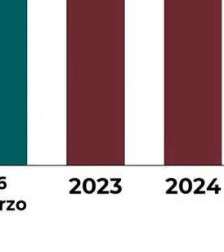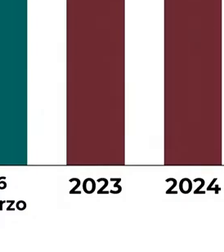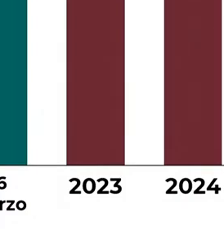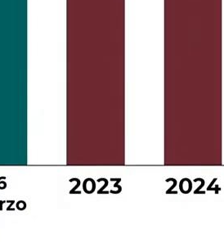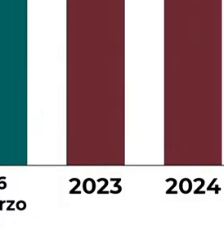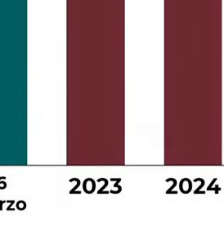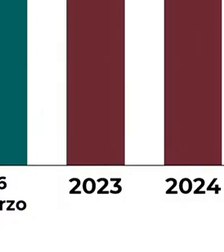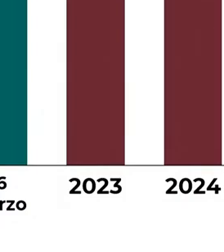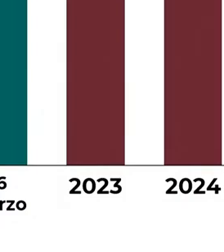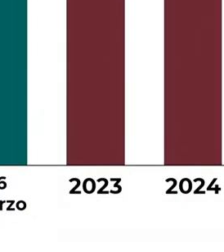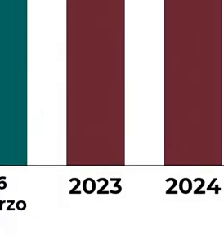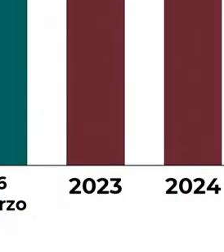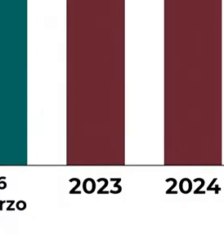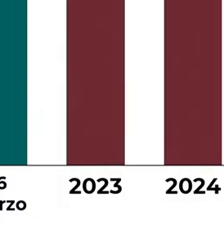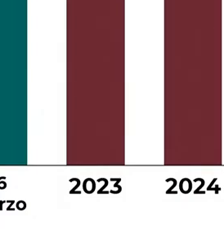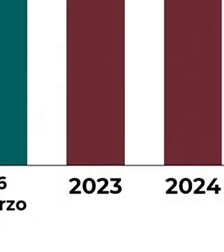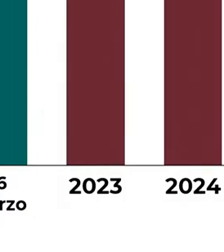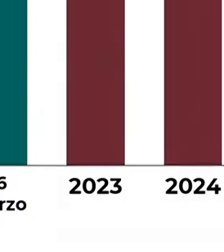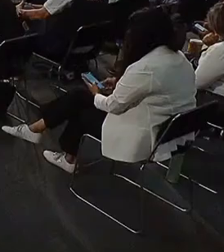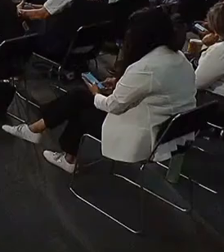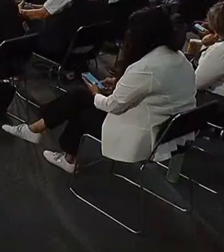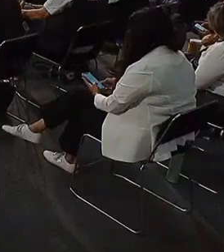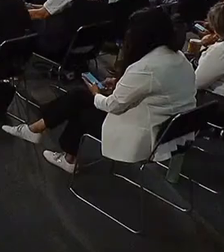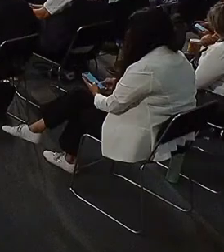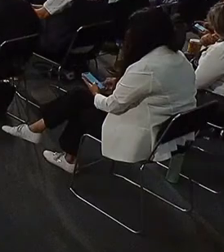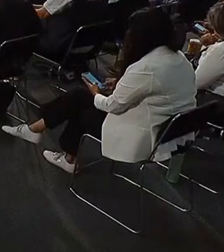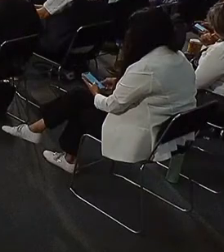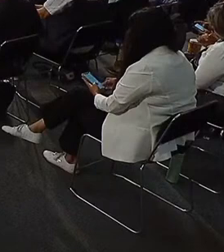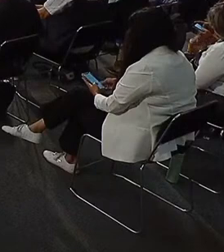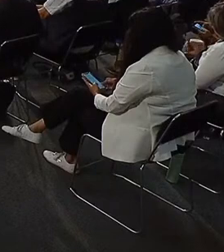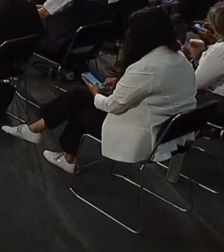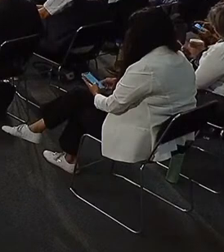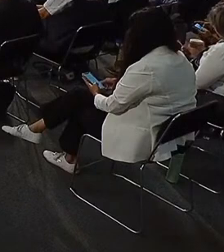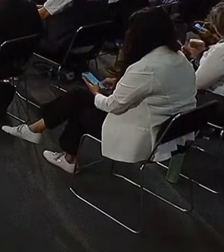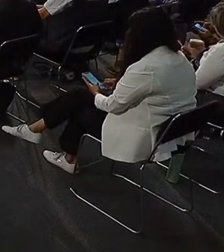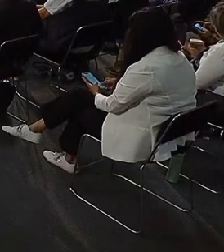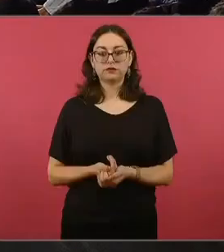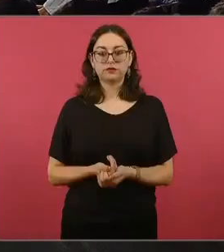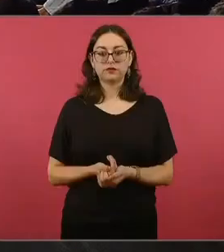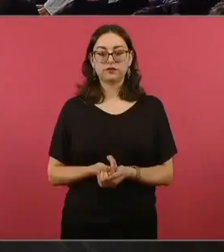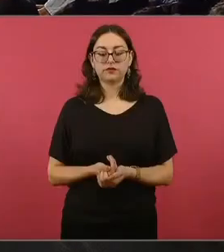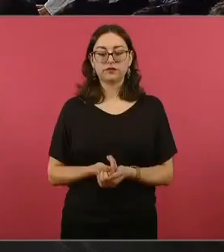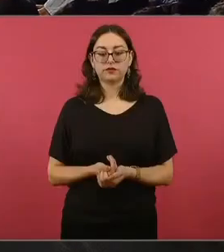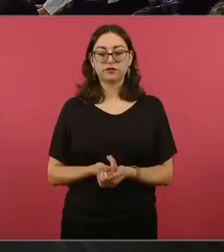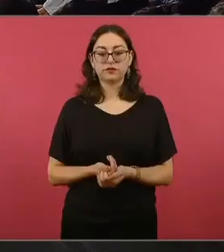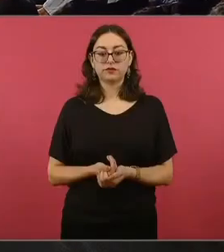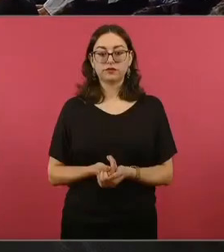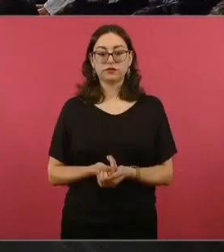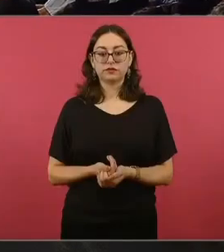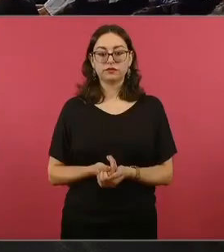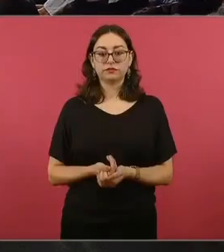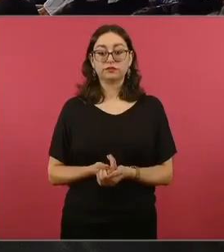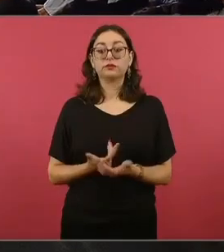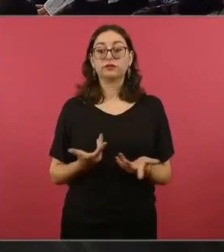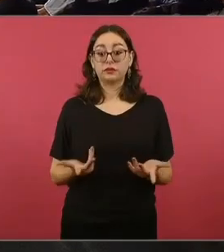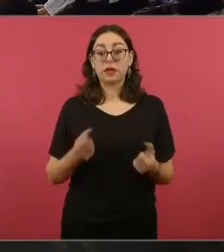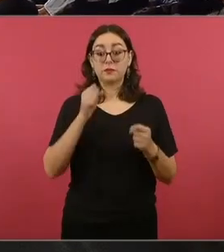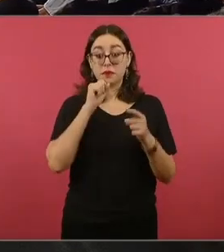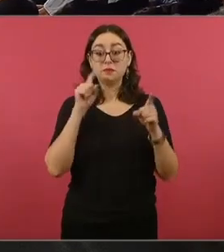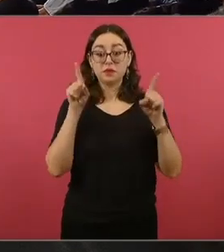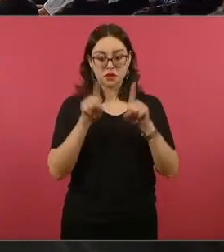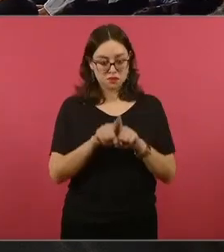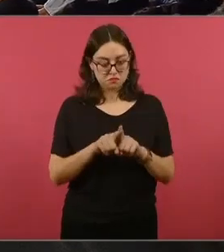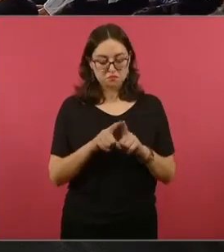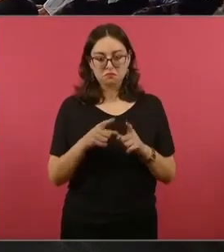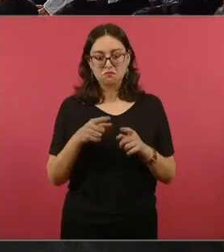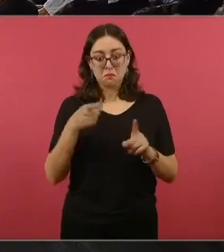porque tenemos que cuidar también este recurso, que es de todos y es de las generaciones venideras.